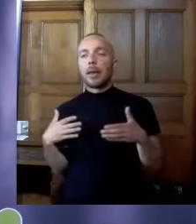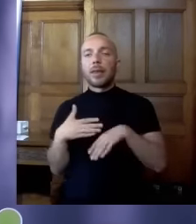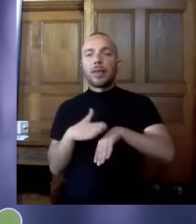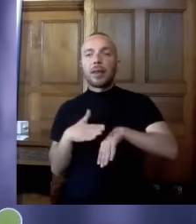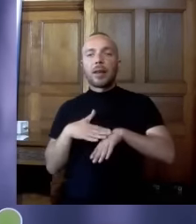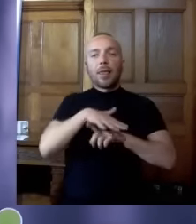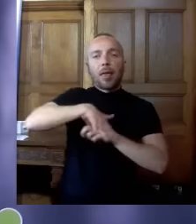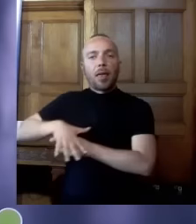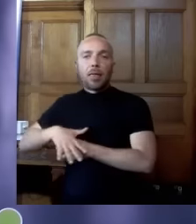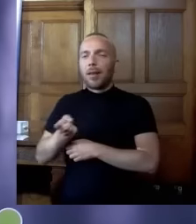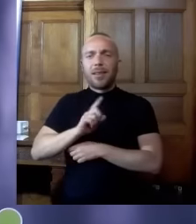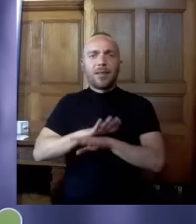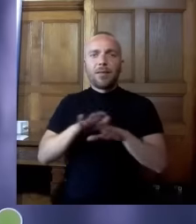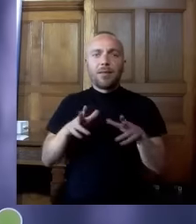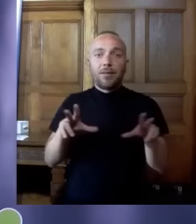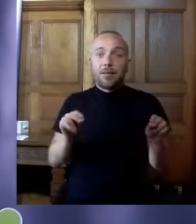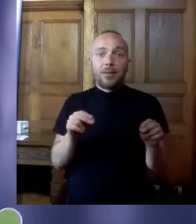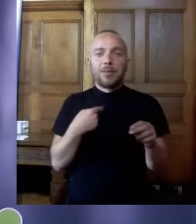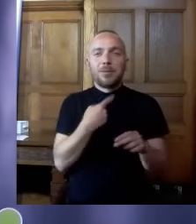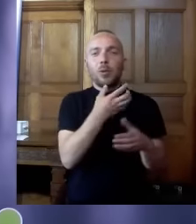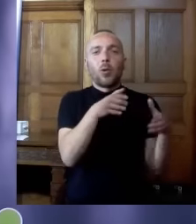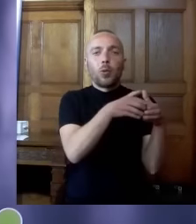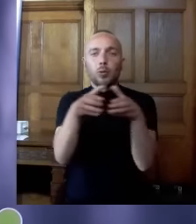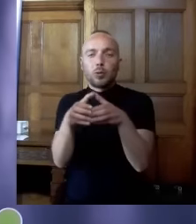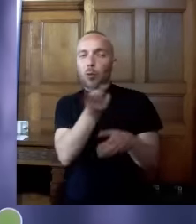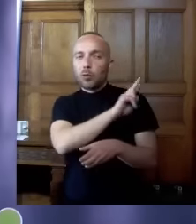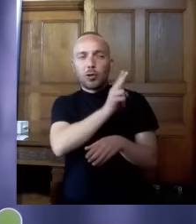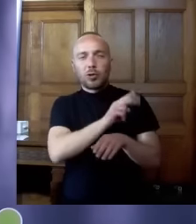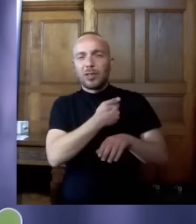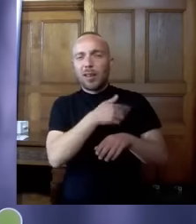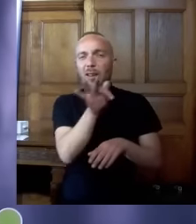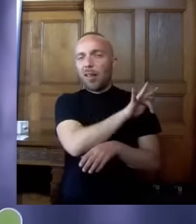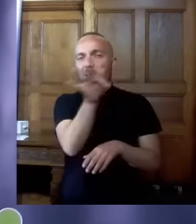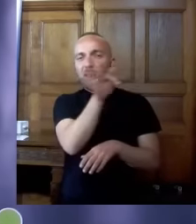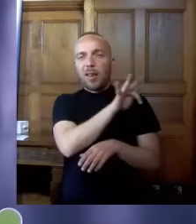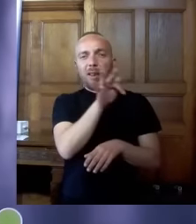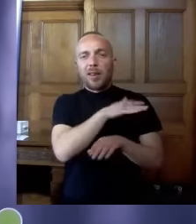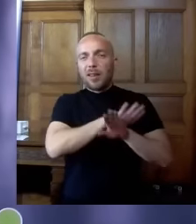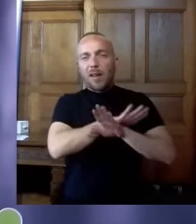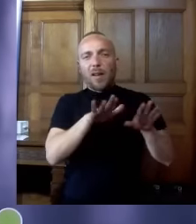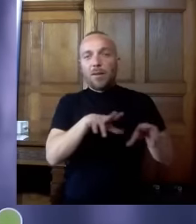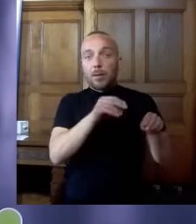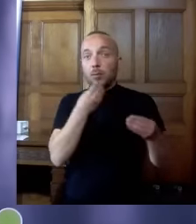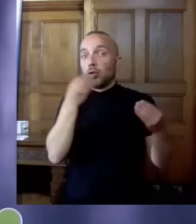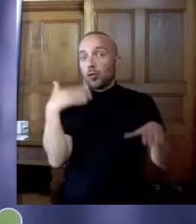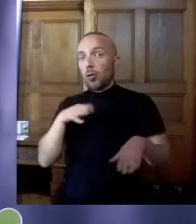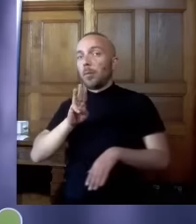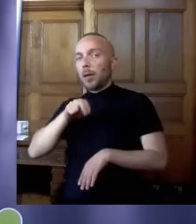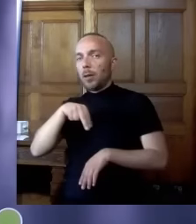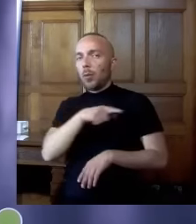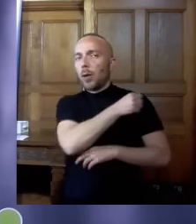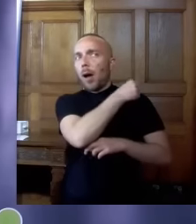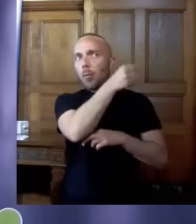Estado acabamos con ese bipartidista turnista apoyado históricamente tradicionalmente por el pnv que